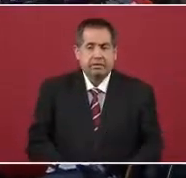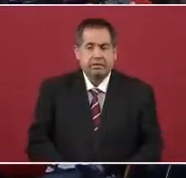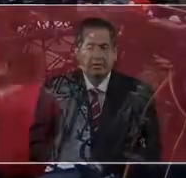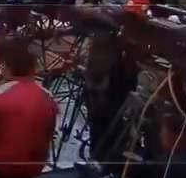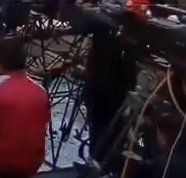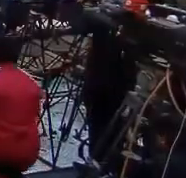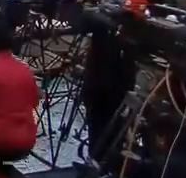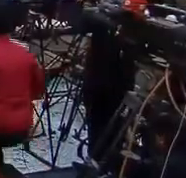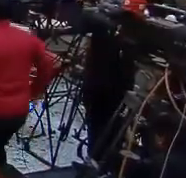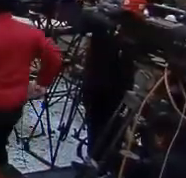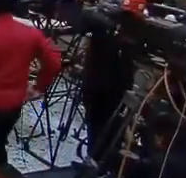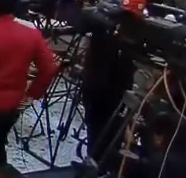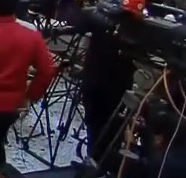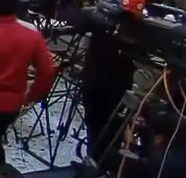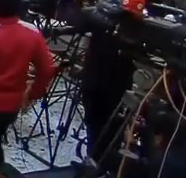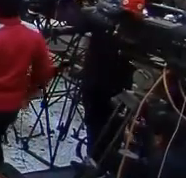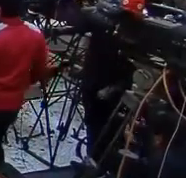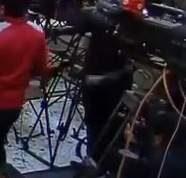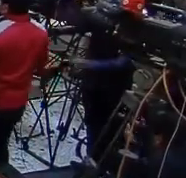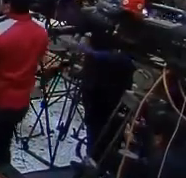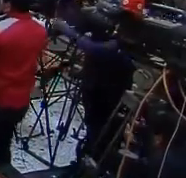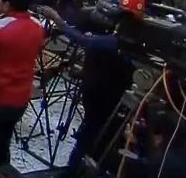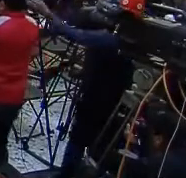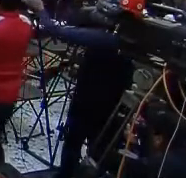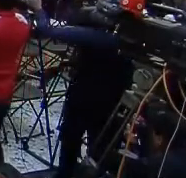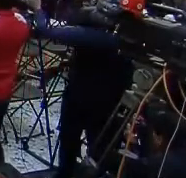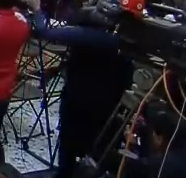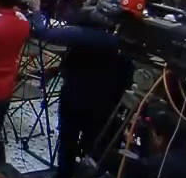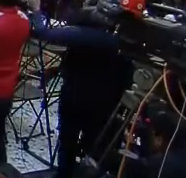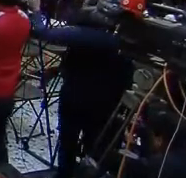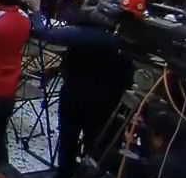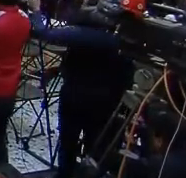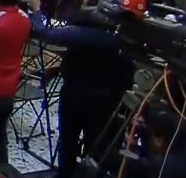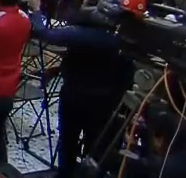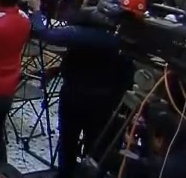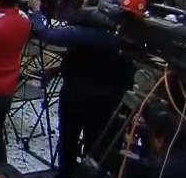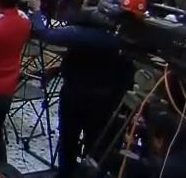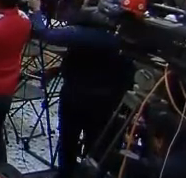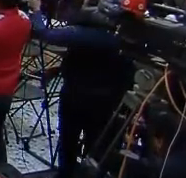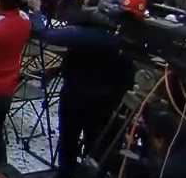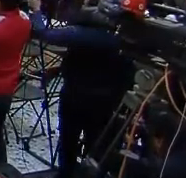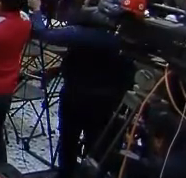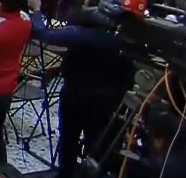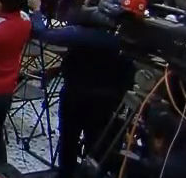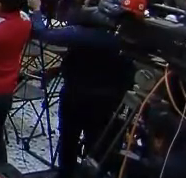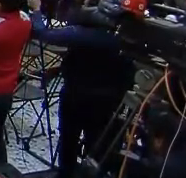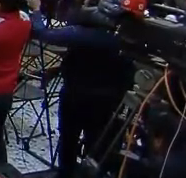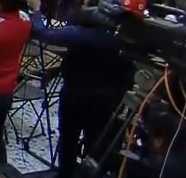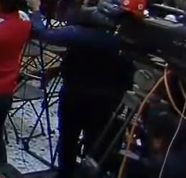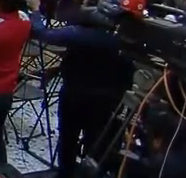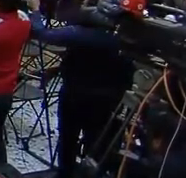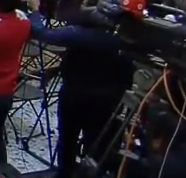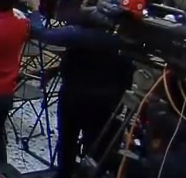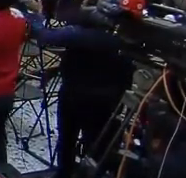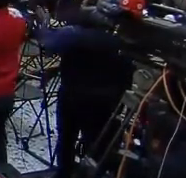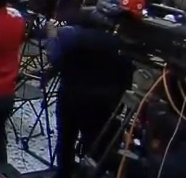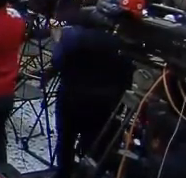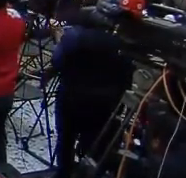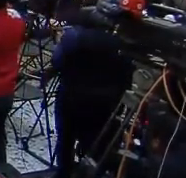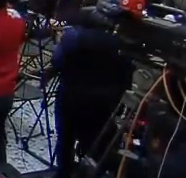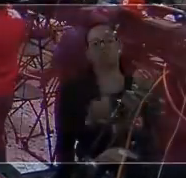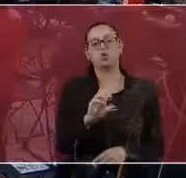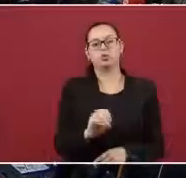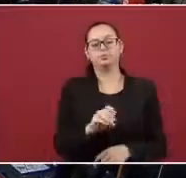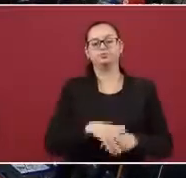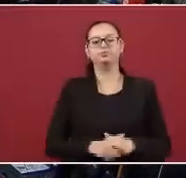Presidente, buenos días. Agustín. Dos, ya. Agustín Velasco, de Uno TV, presidente. Adelante. De este lado. Yo tengo tres preguntas.